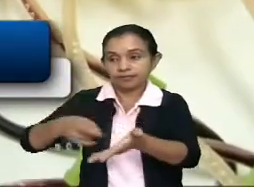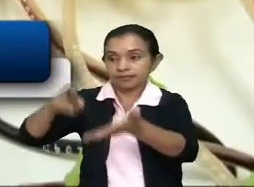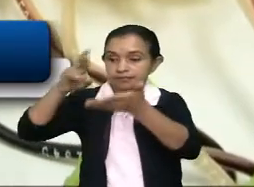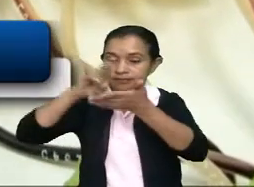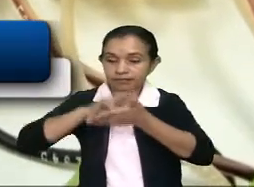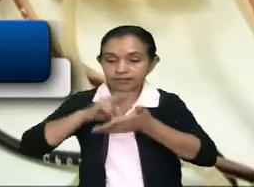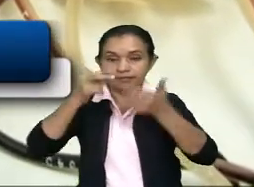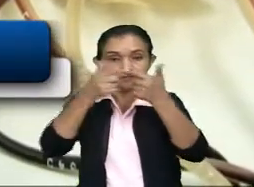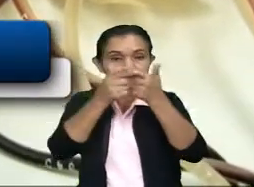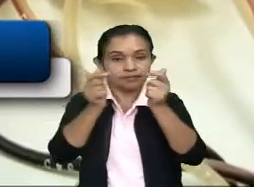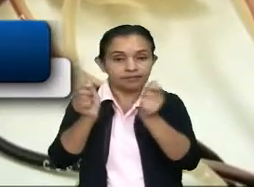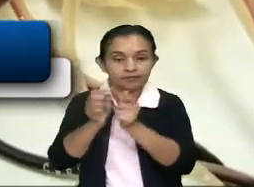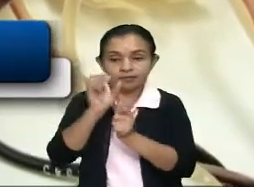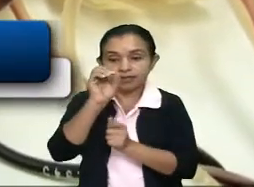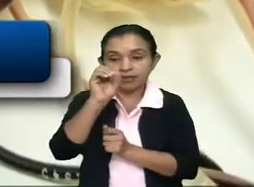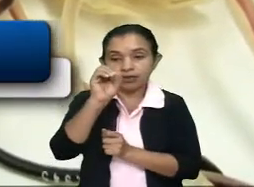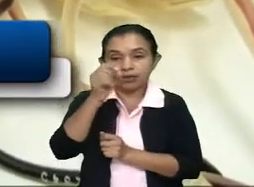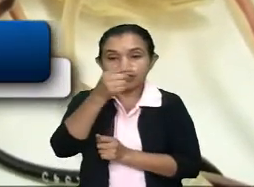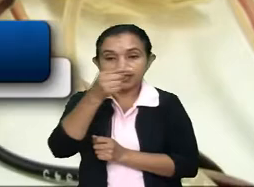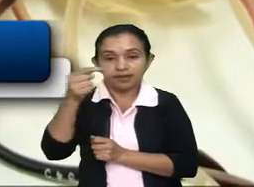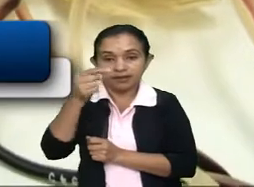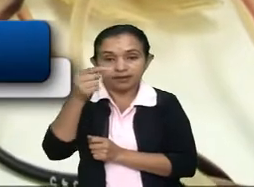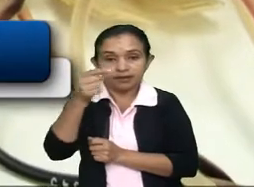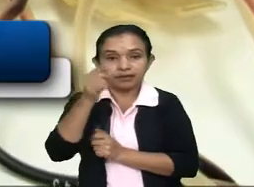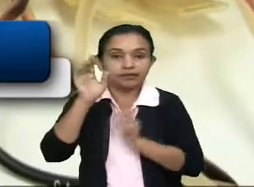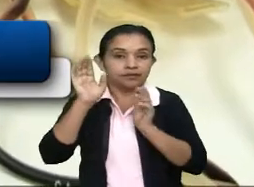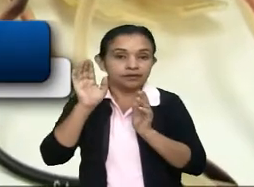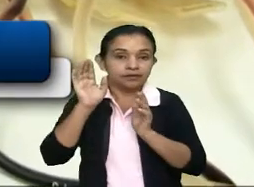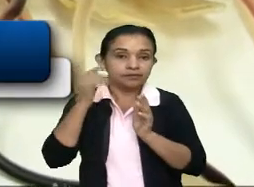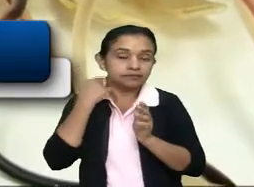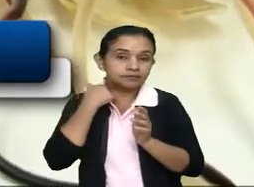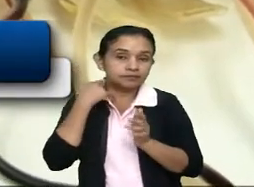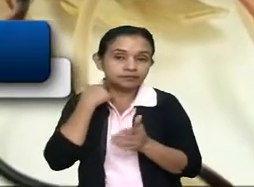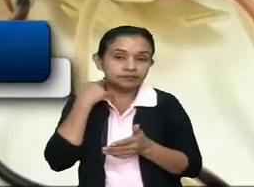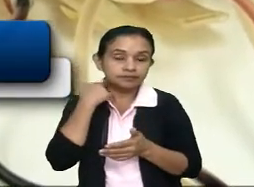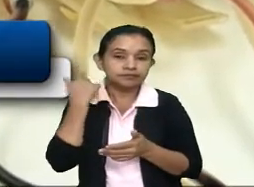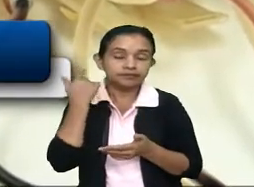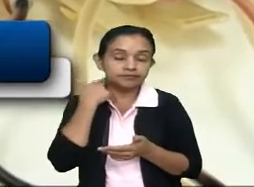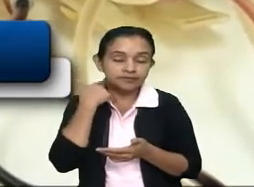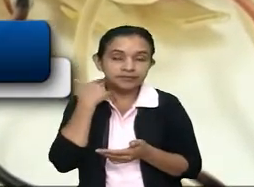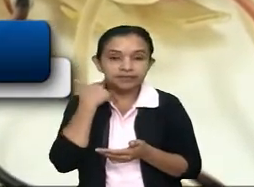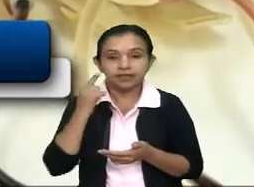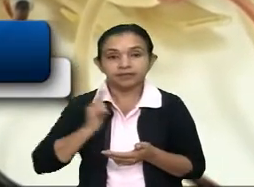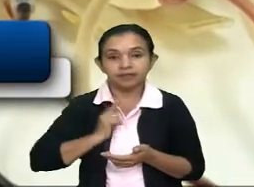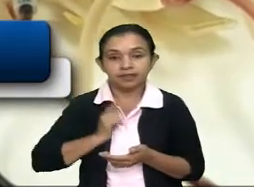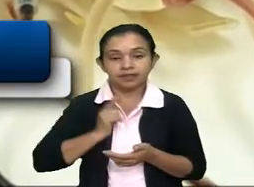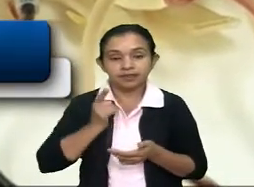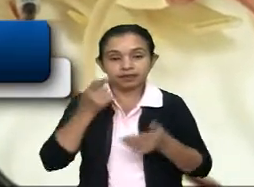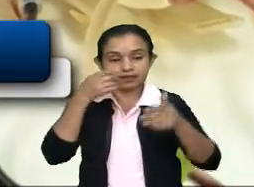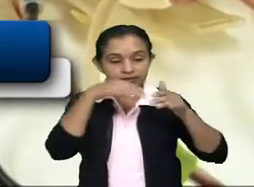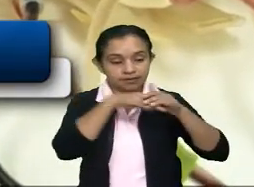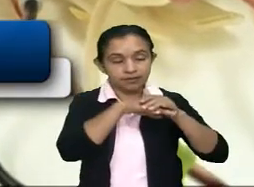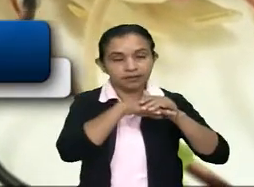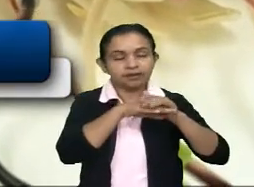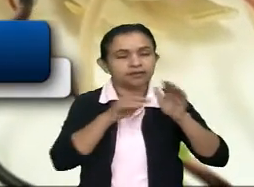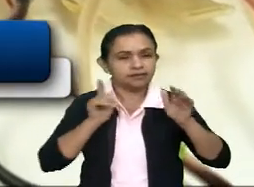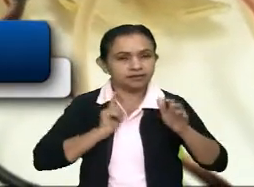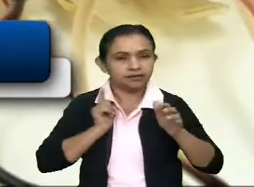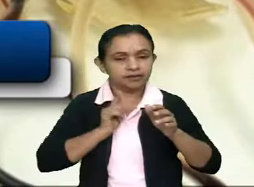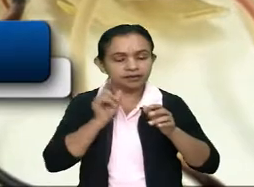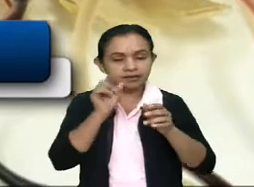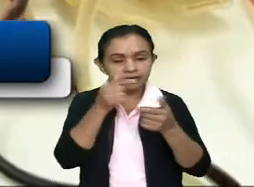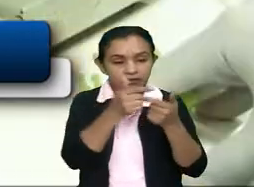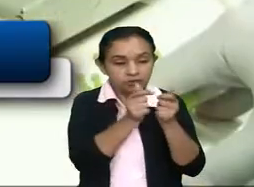todo los grupos de escasos como lo negativo entonces en general no siempre tenemos si el banco de sangre siempre tiene grupos de